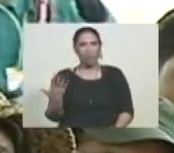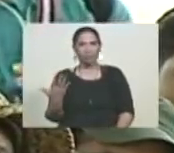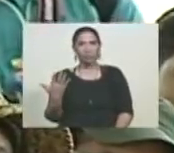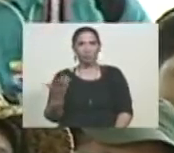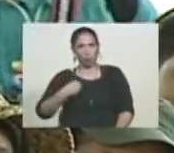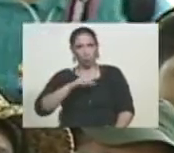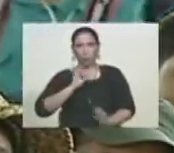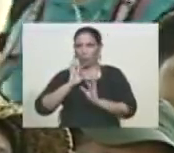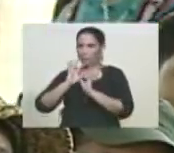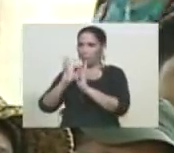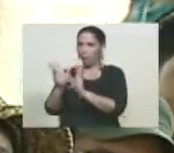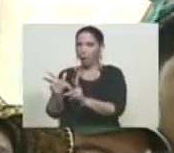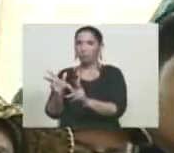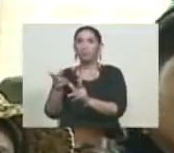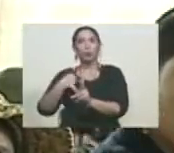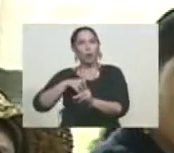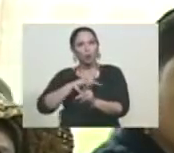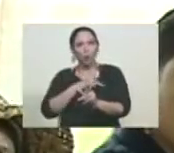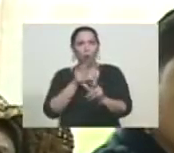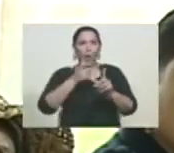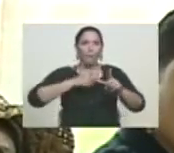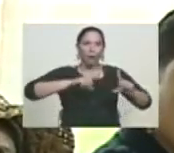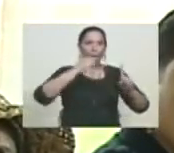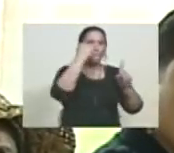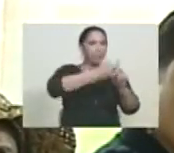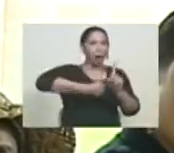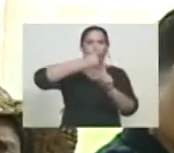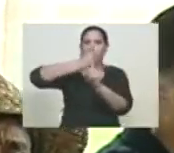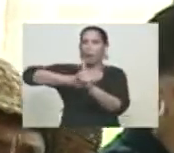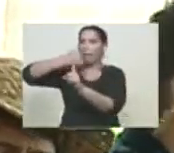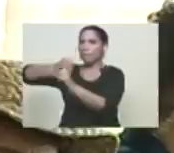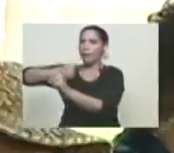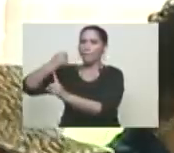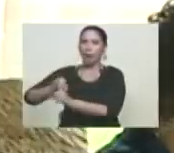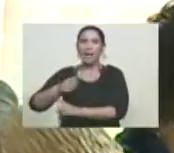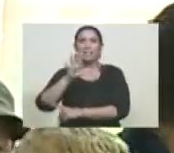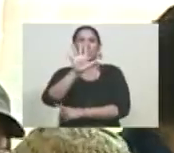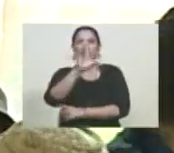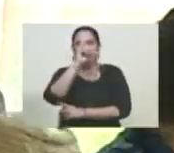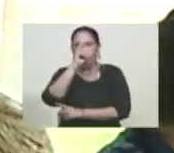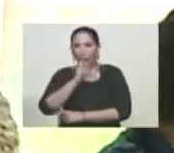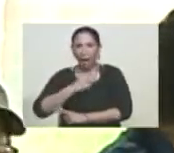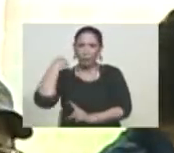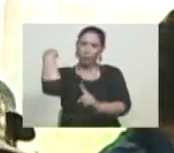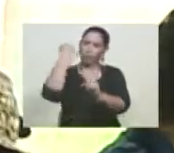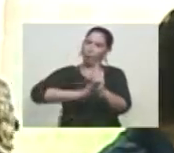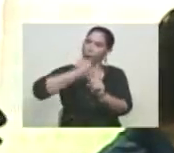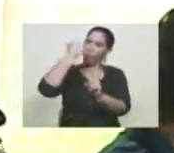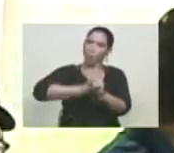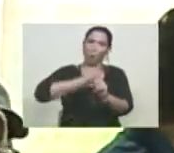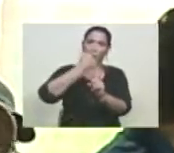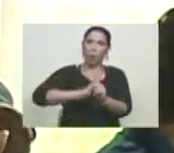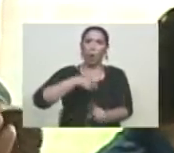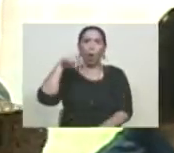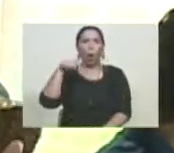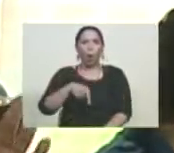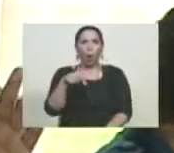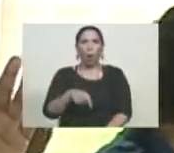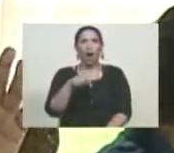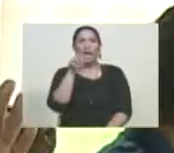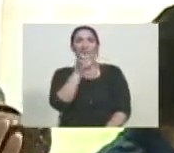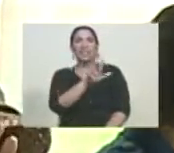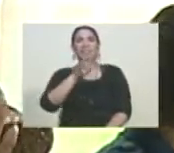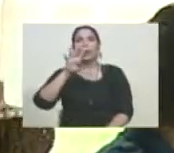por muchas instancias pasamos. Fundo de 5 años de lucha, donde hoy tenemos